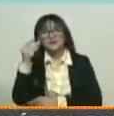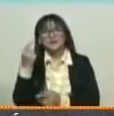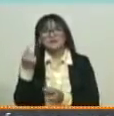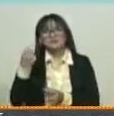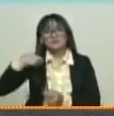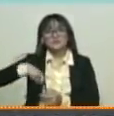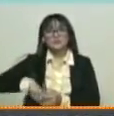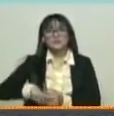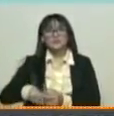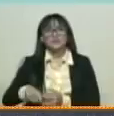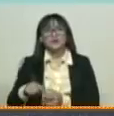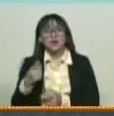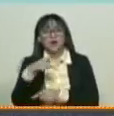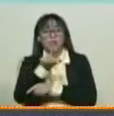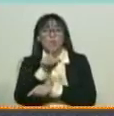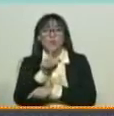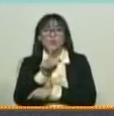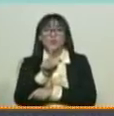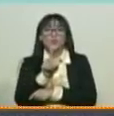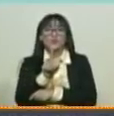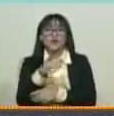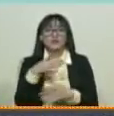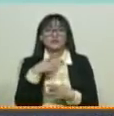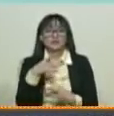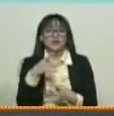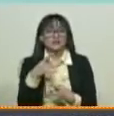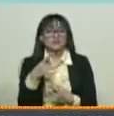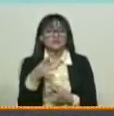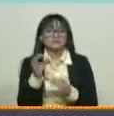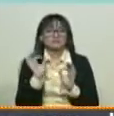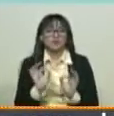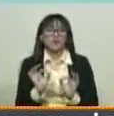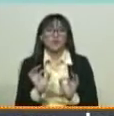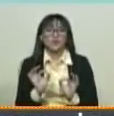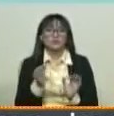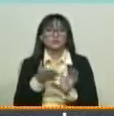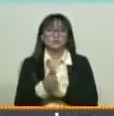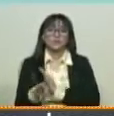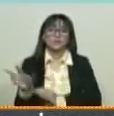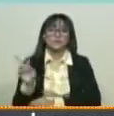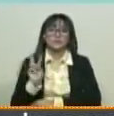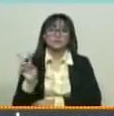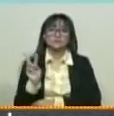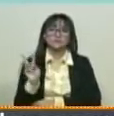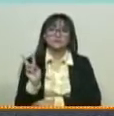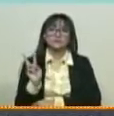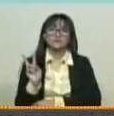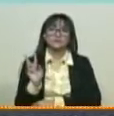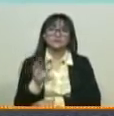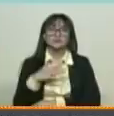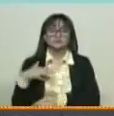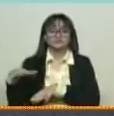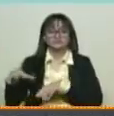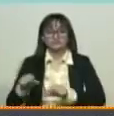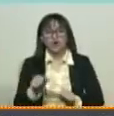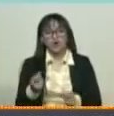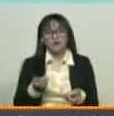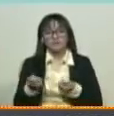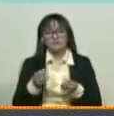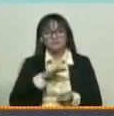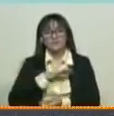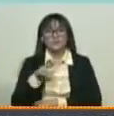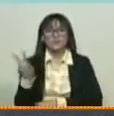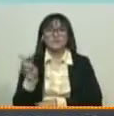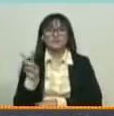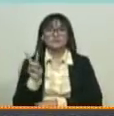financiera mediática, que es una sola, con intereses muy concretos sobre Venezuela, para apoderarse de los recursos de Venezuela. Pero aquí